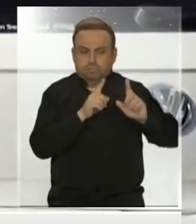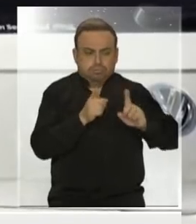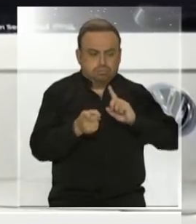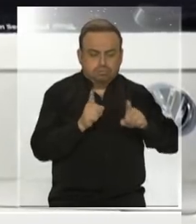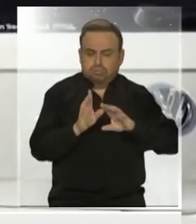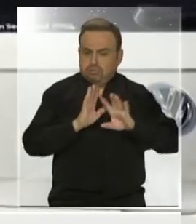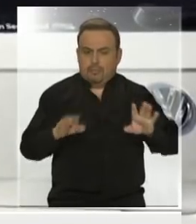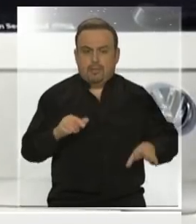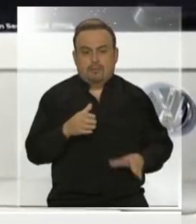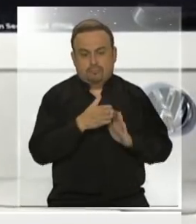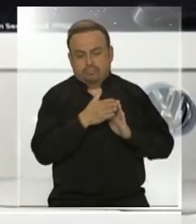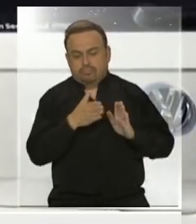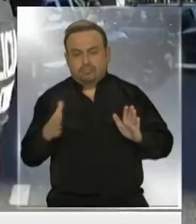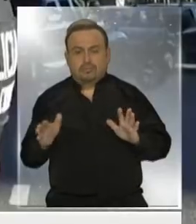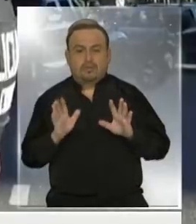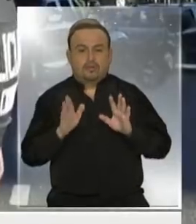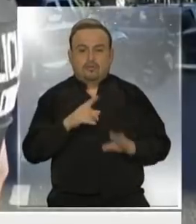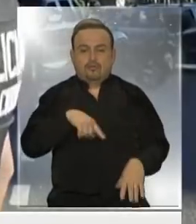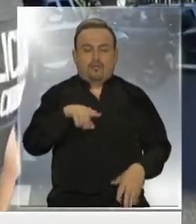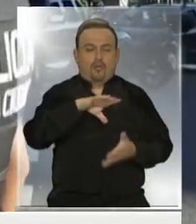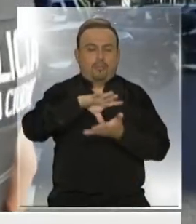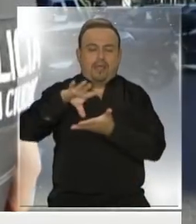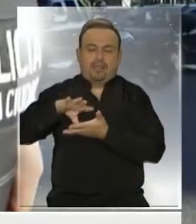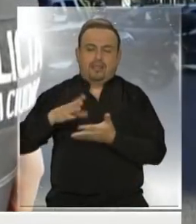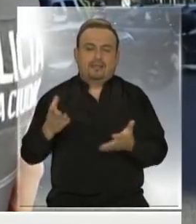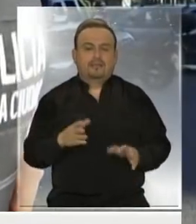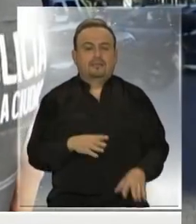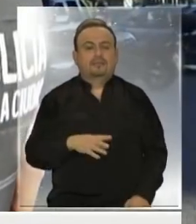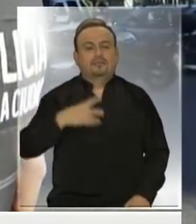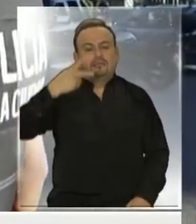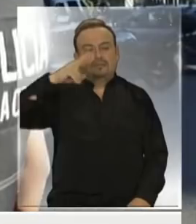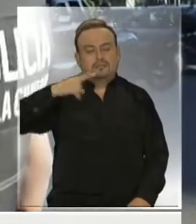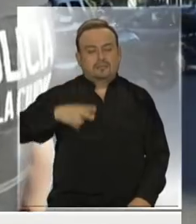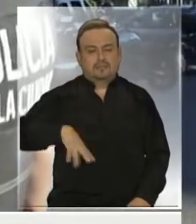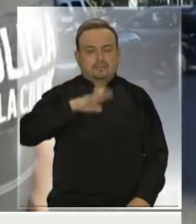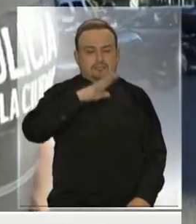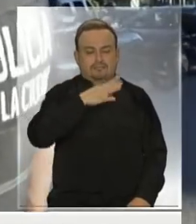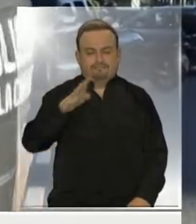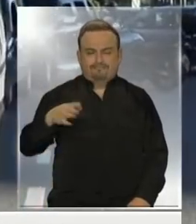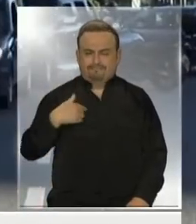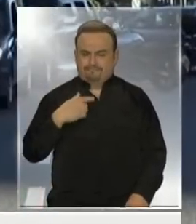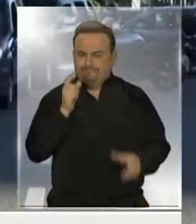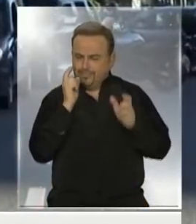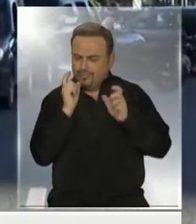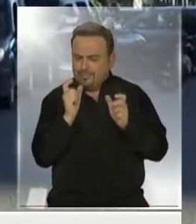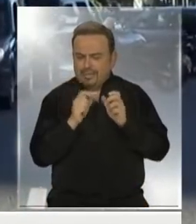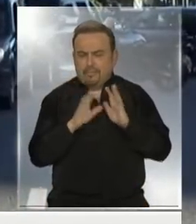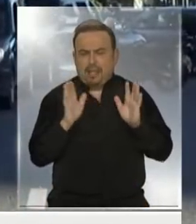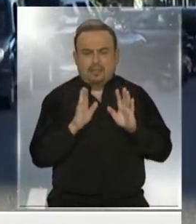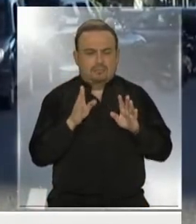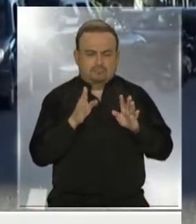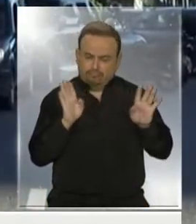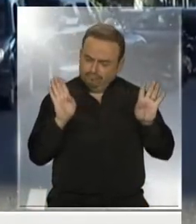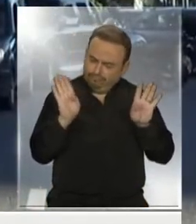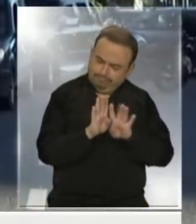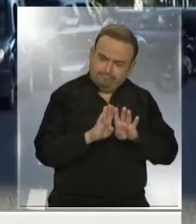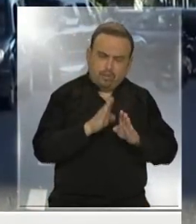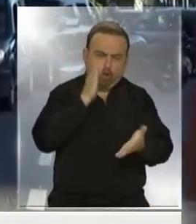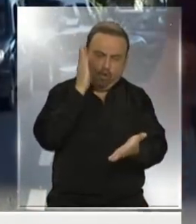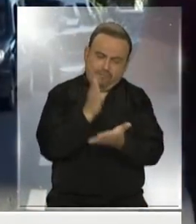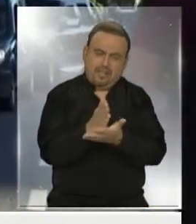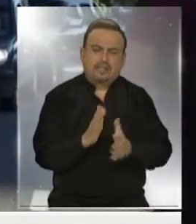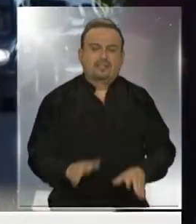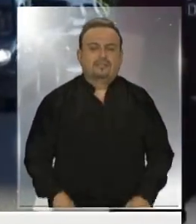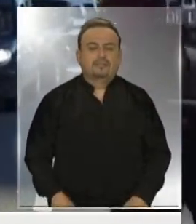días y como ha ocurrido también es la tónica de todos los países en el mundo se tornaron más extremas las medidas con un encierro total obligatorio